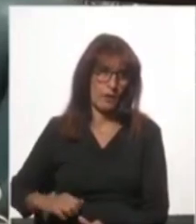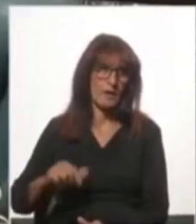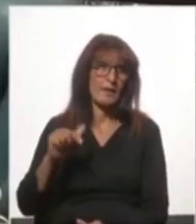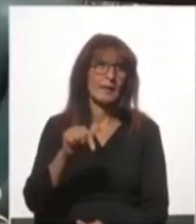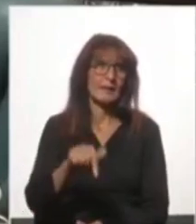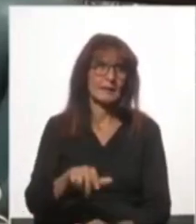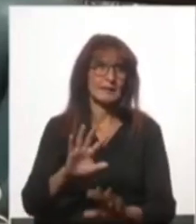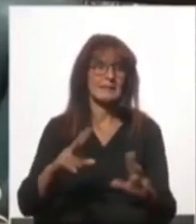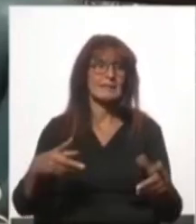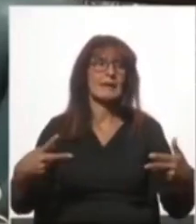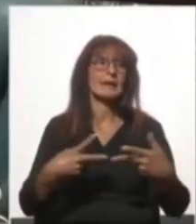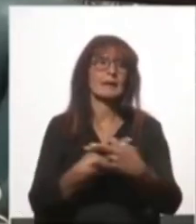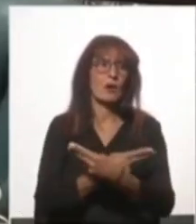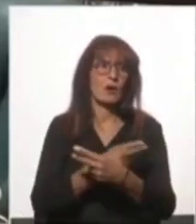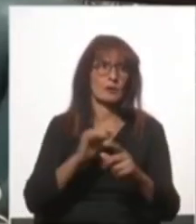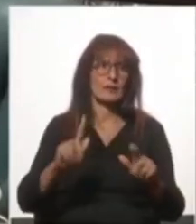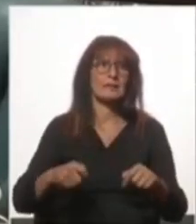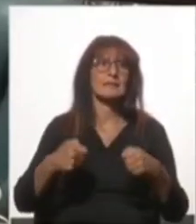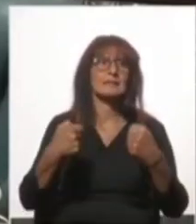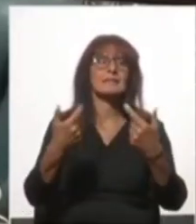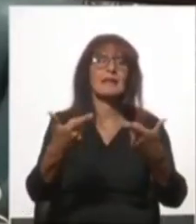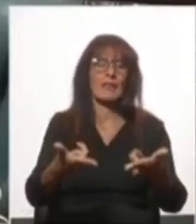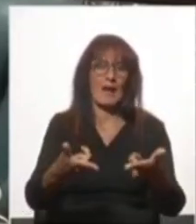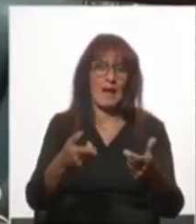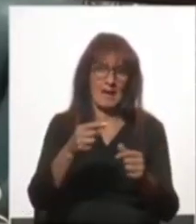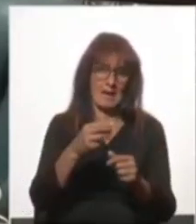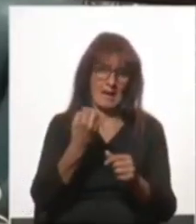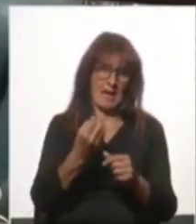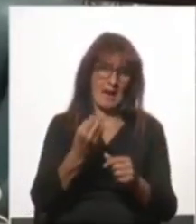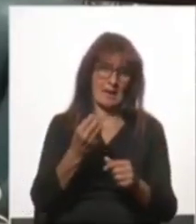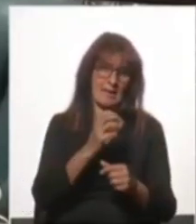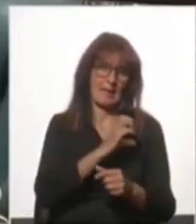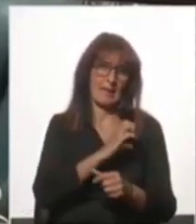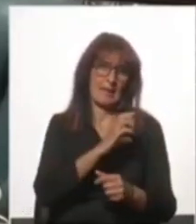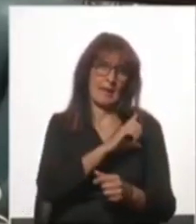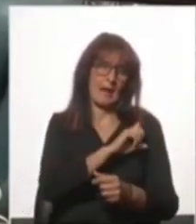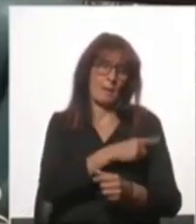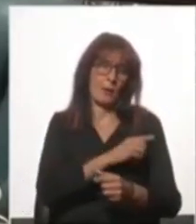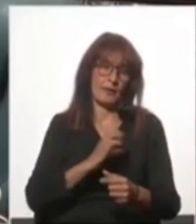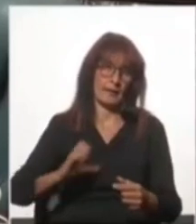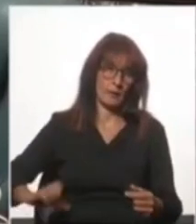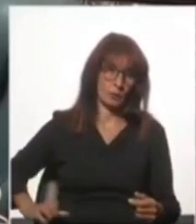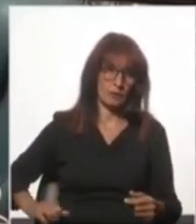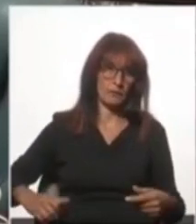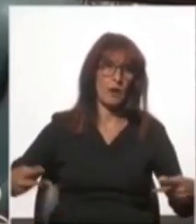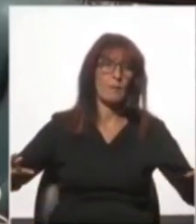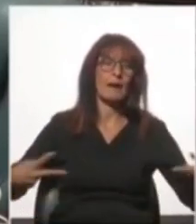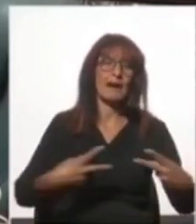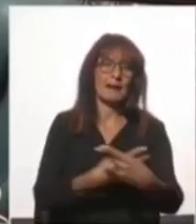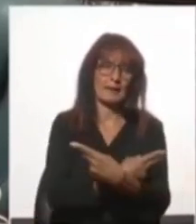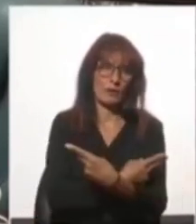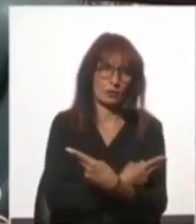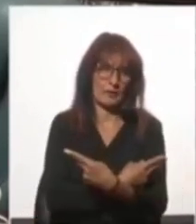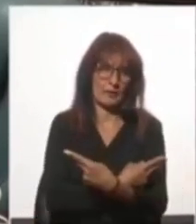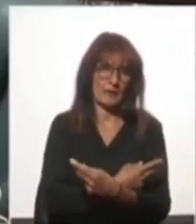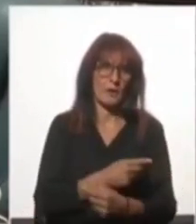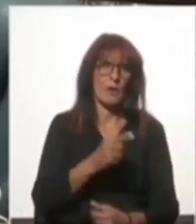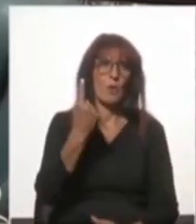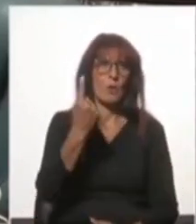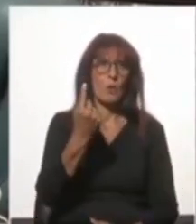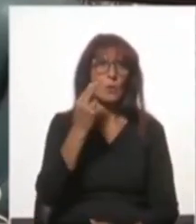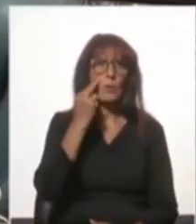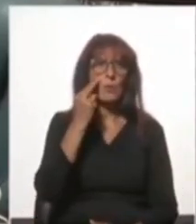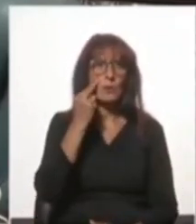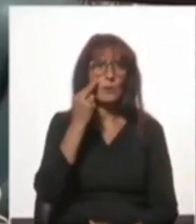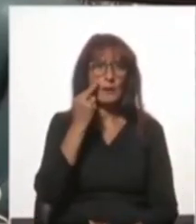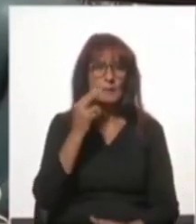pero además se le da al Ejecutivo otra tijera para seguir recortando, con un problema que hace